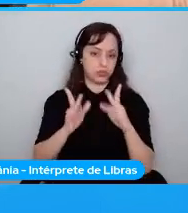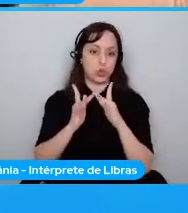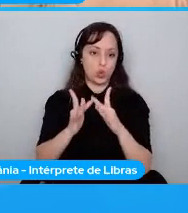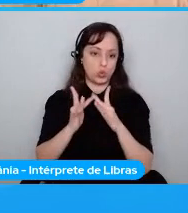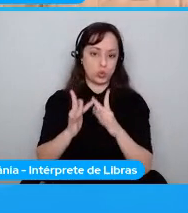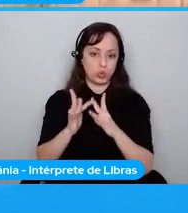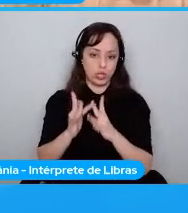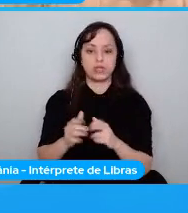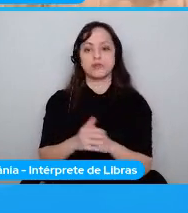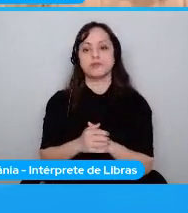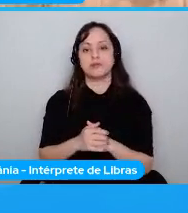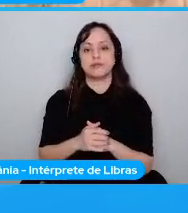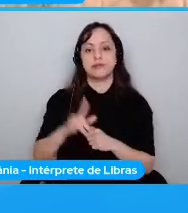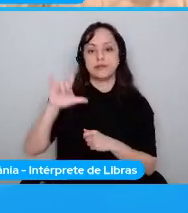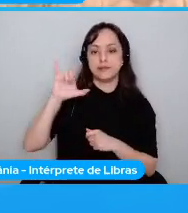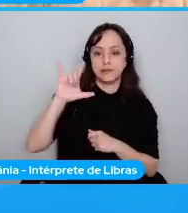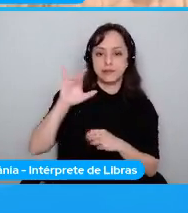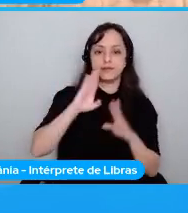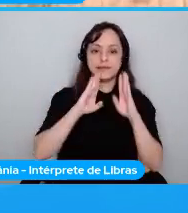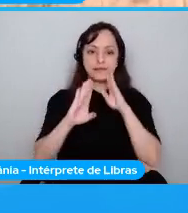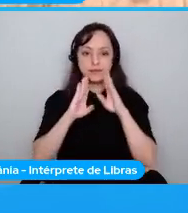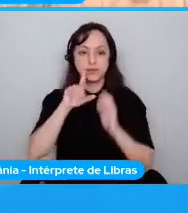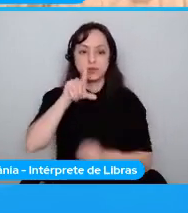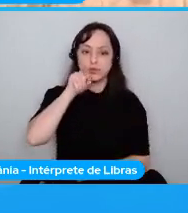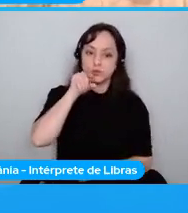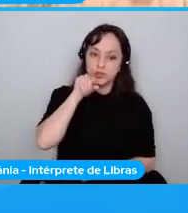Instagram, en Facebook, en Twitter.